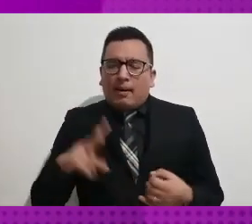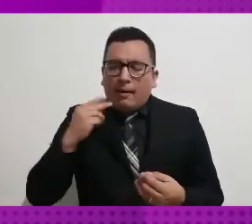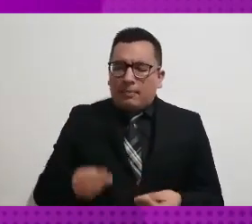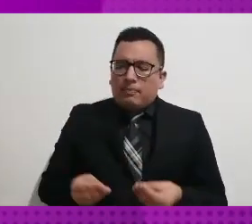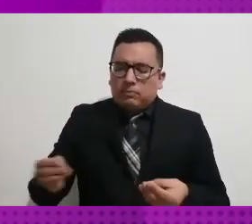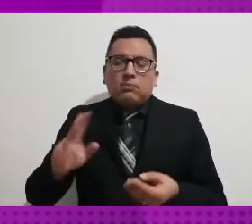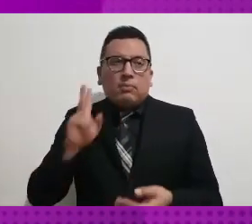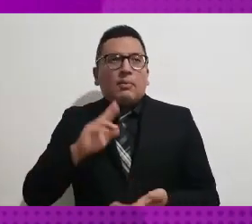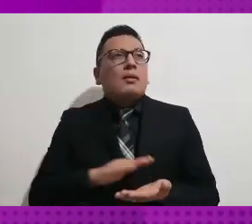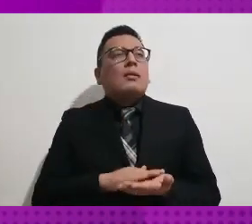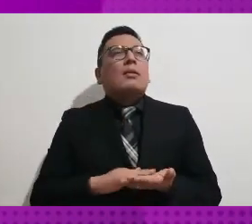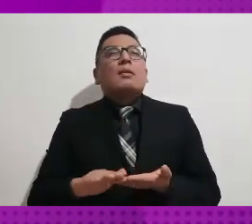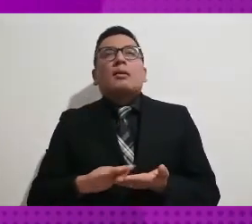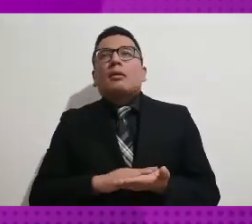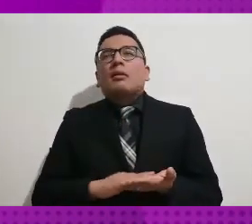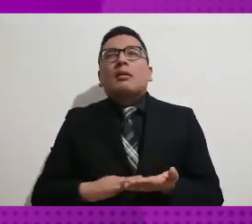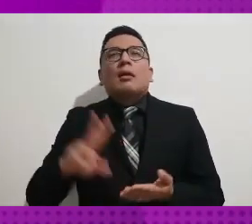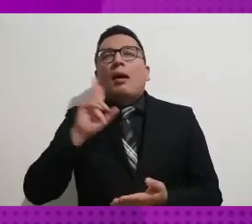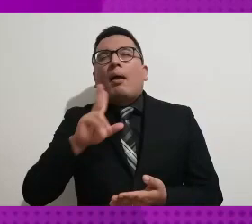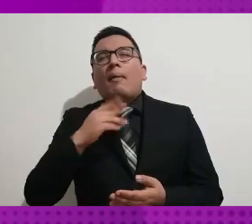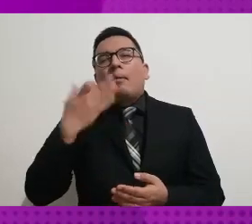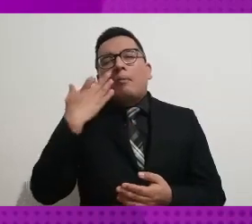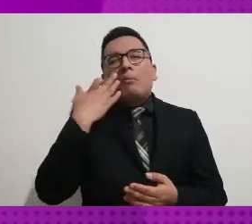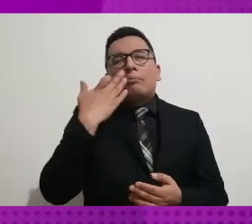cuánto tiempo se tardaba, si era ágil,